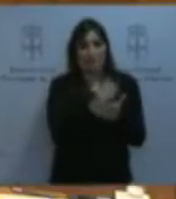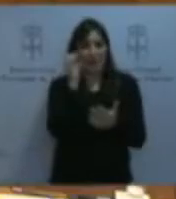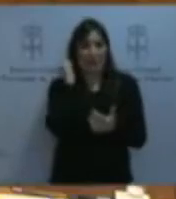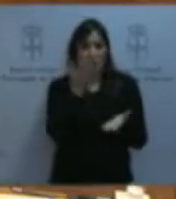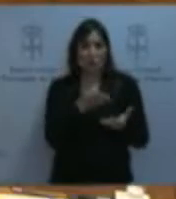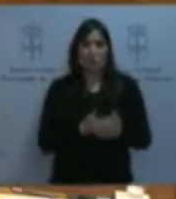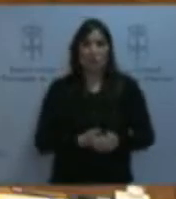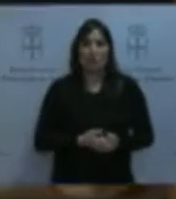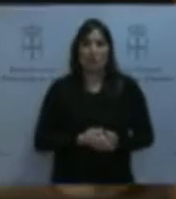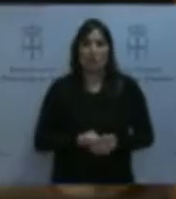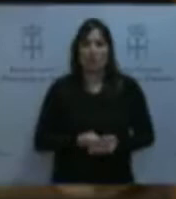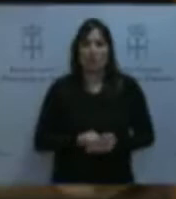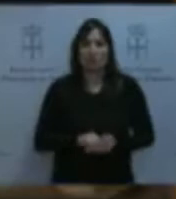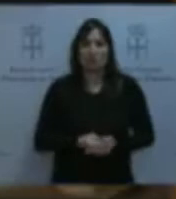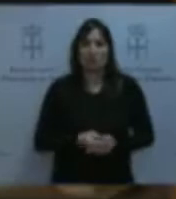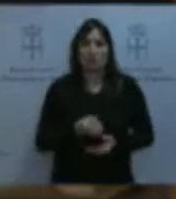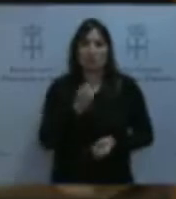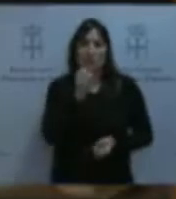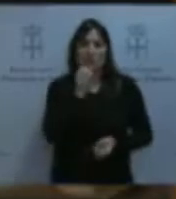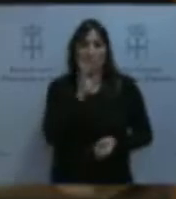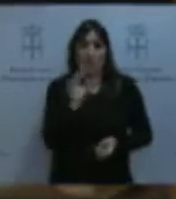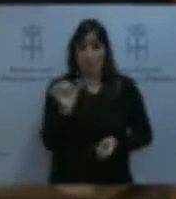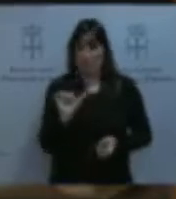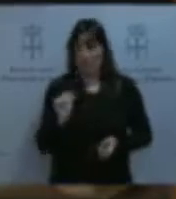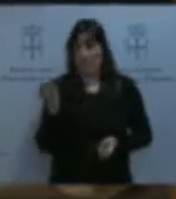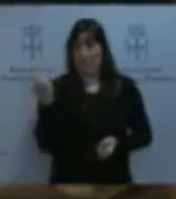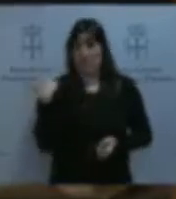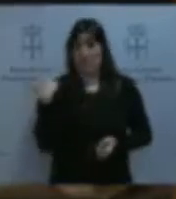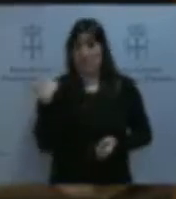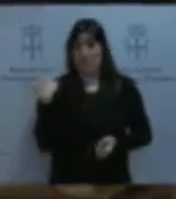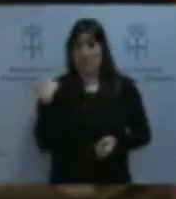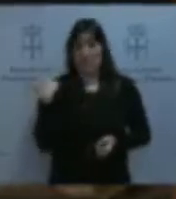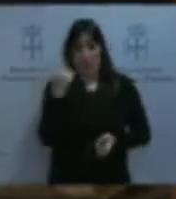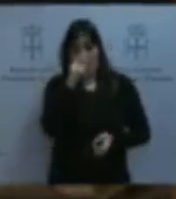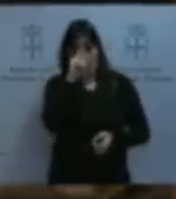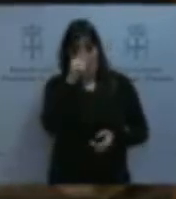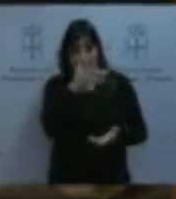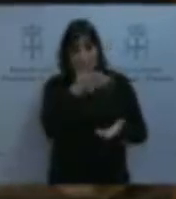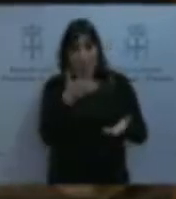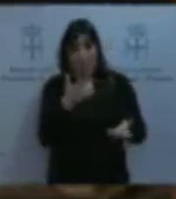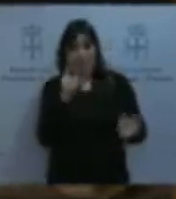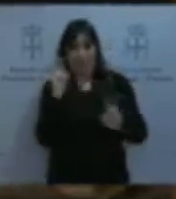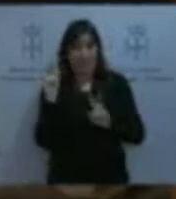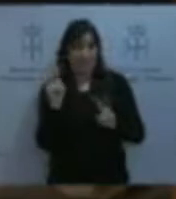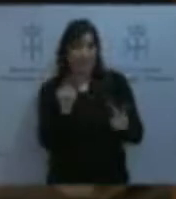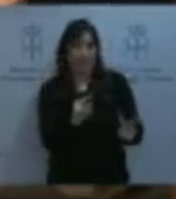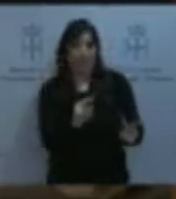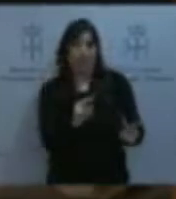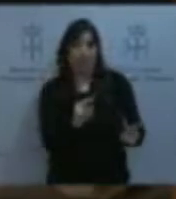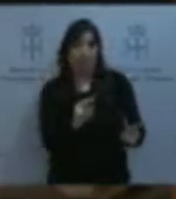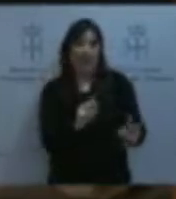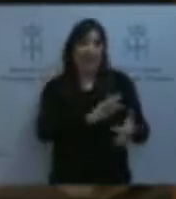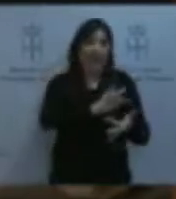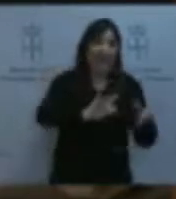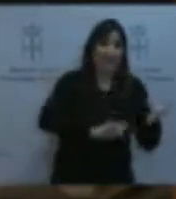estas últimas semanas, como llevamos recordando, hemos podido constatar que con o sin crisis las desigualdades aumentan, no solamente en